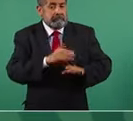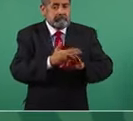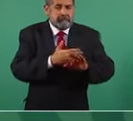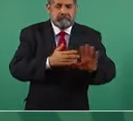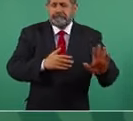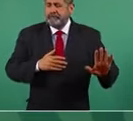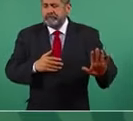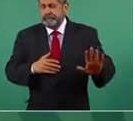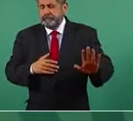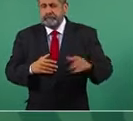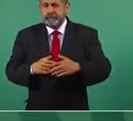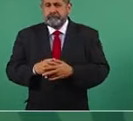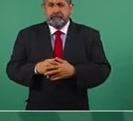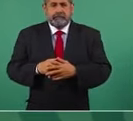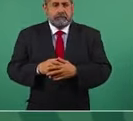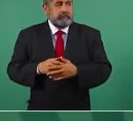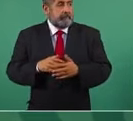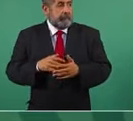de